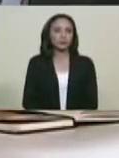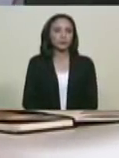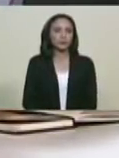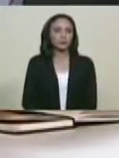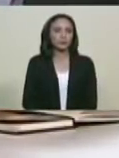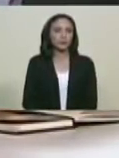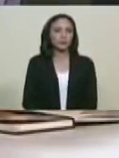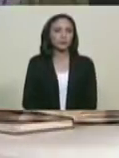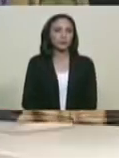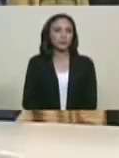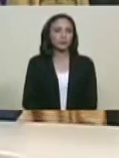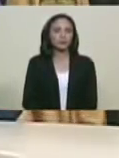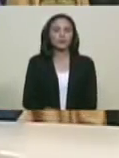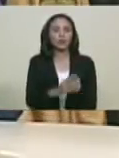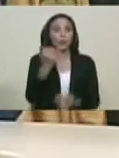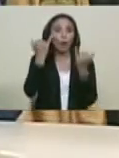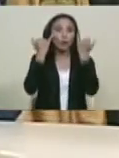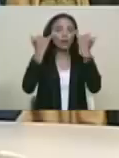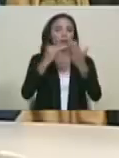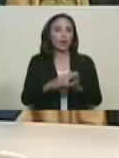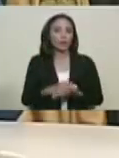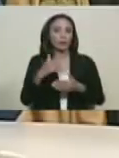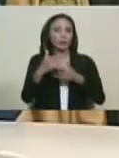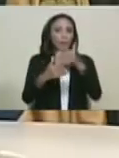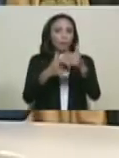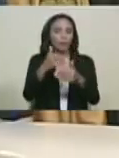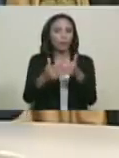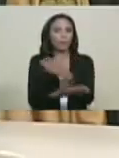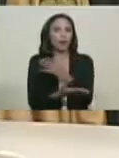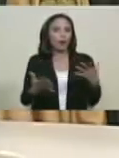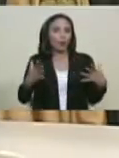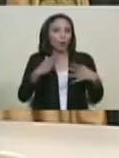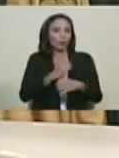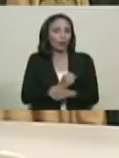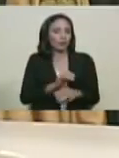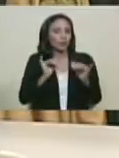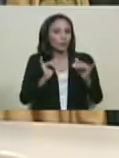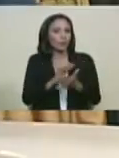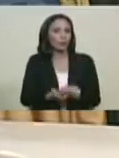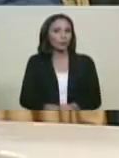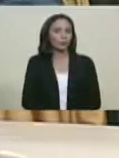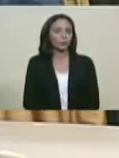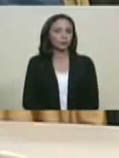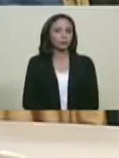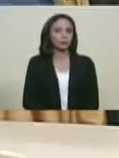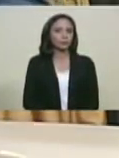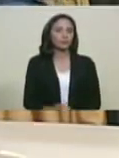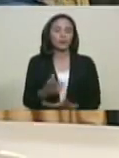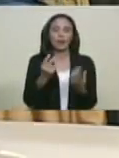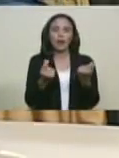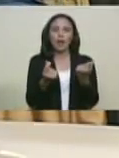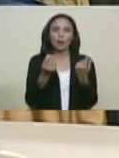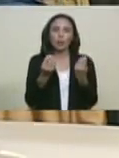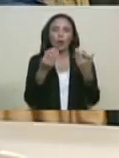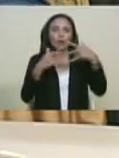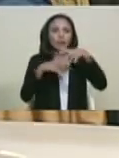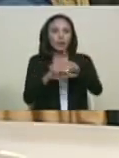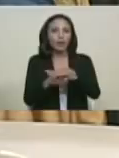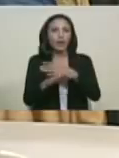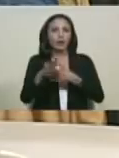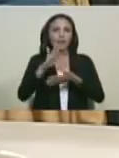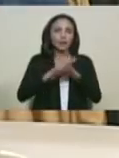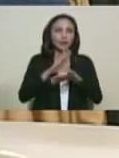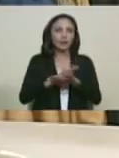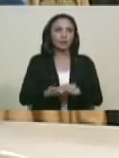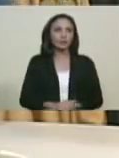y soñar con el futuro de ser optimista de confiar en su propia fuerza la estabilidad integral la